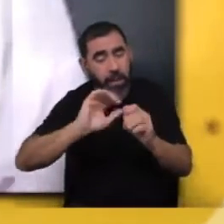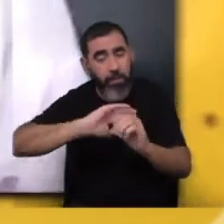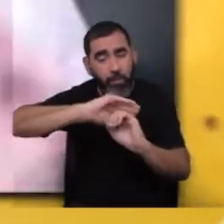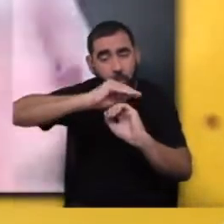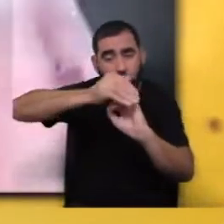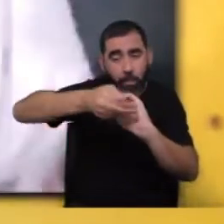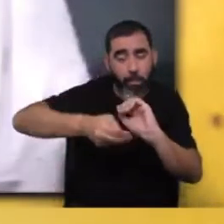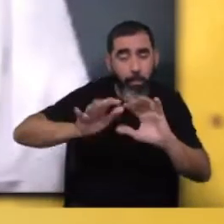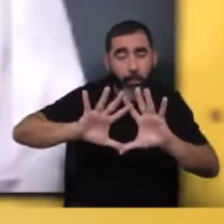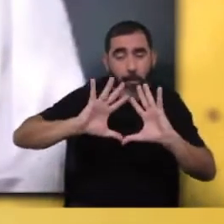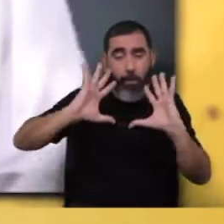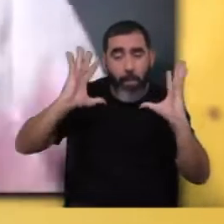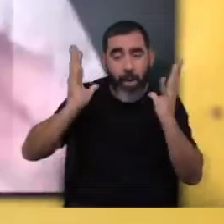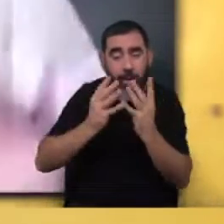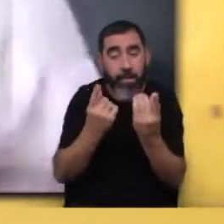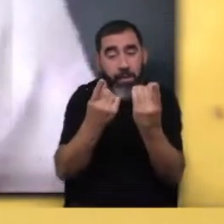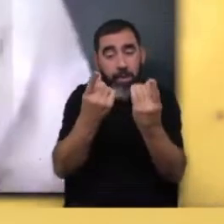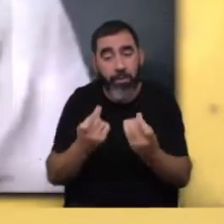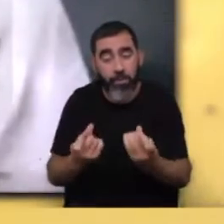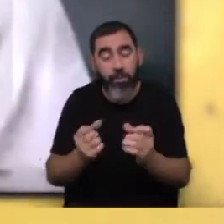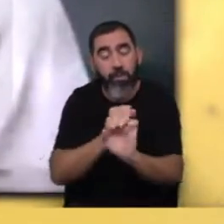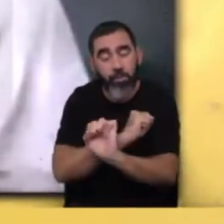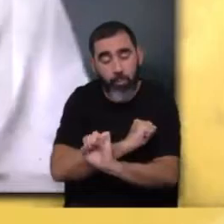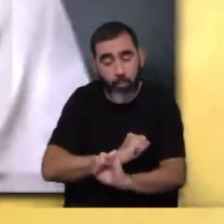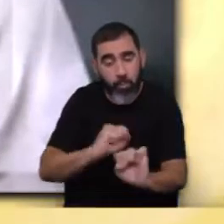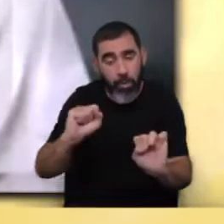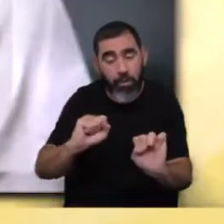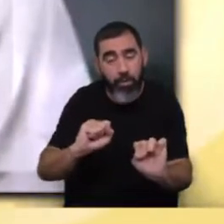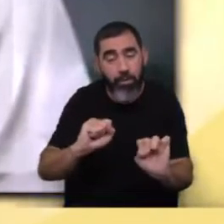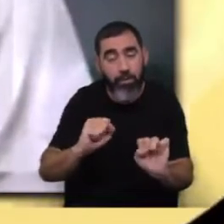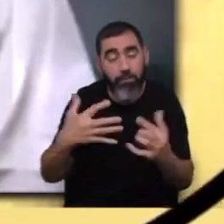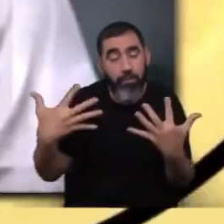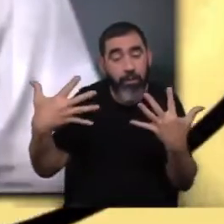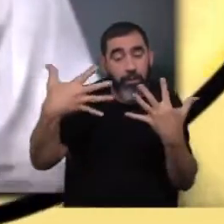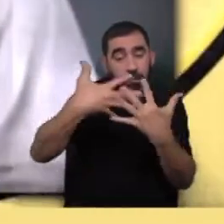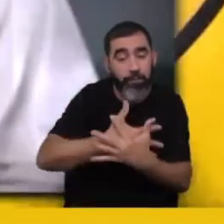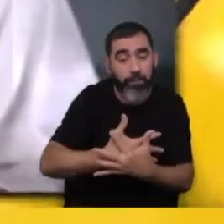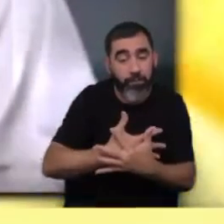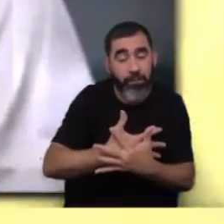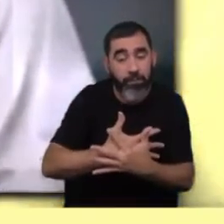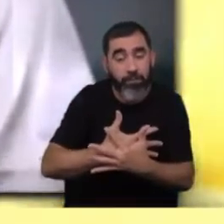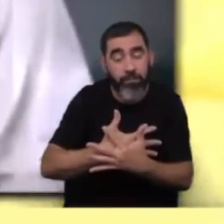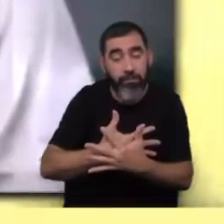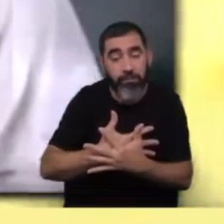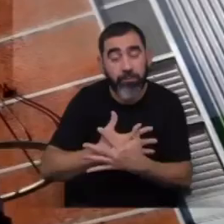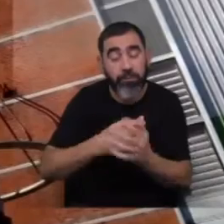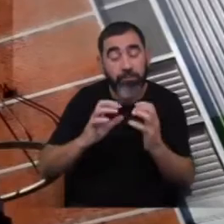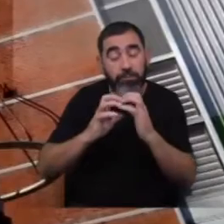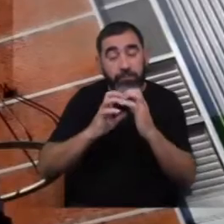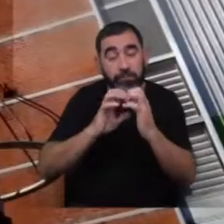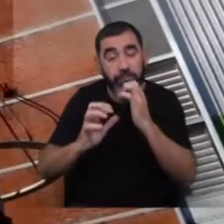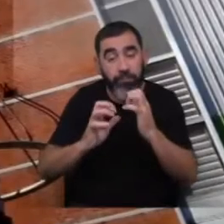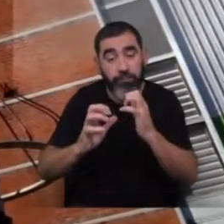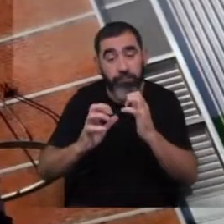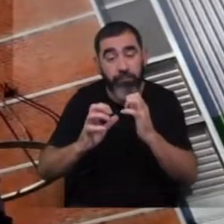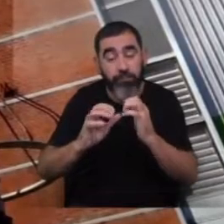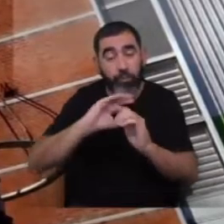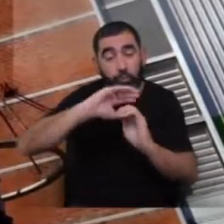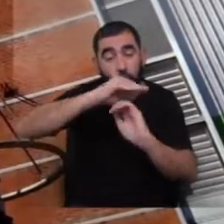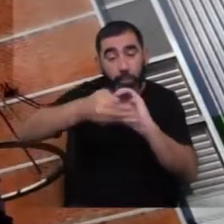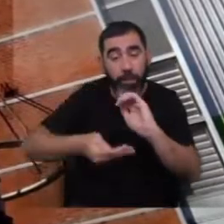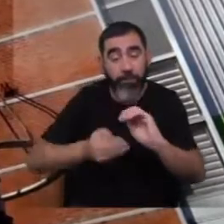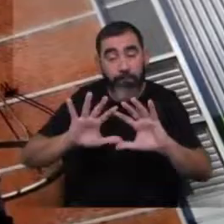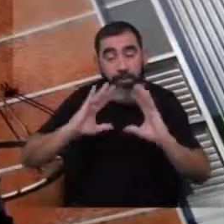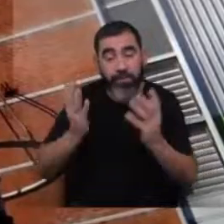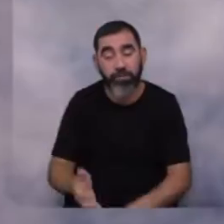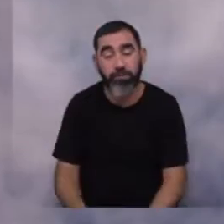magnético terrestre más intensas que pueden llegar a estar afectando también las transmisiones eléctricas a nivel de superficie.